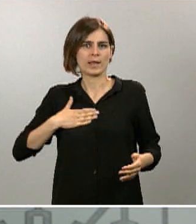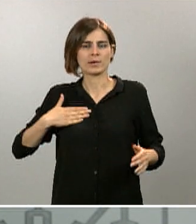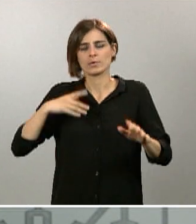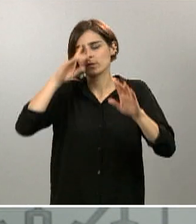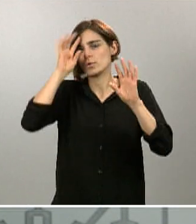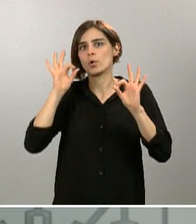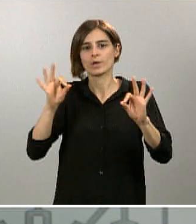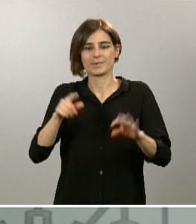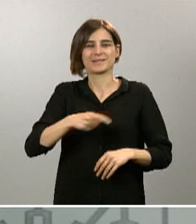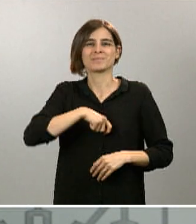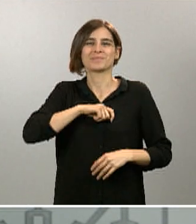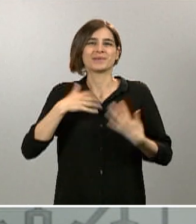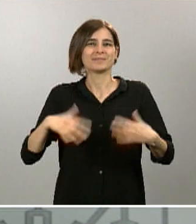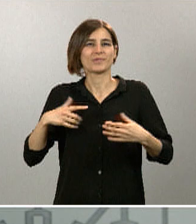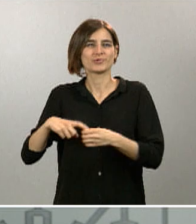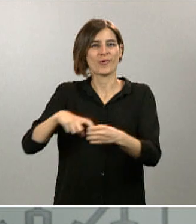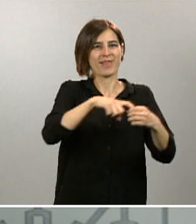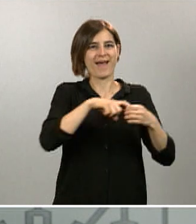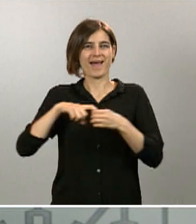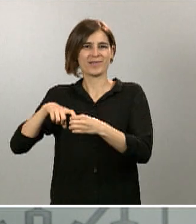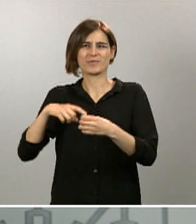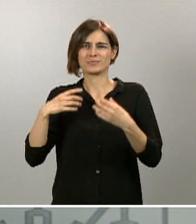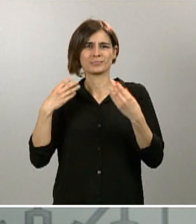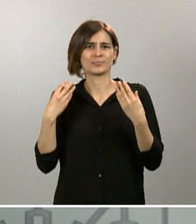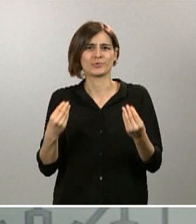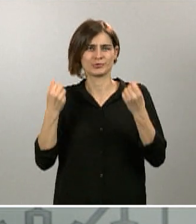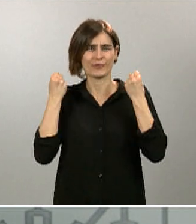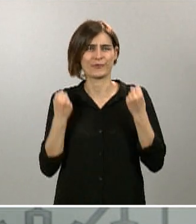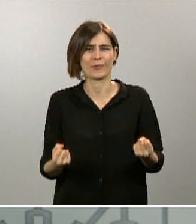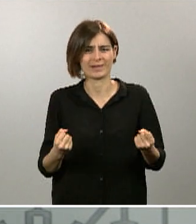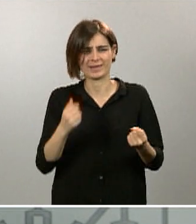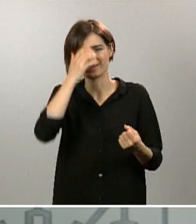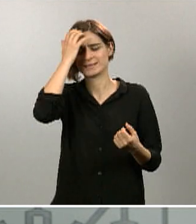para garantizar de sobras nuestras necesidades de sangre y si es necesario, yo entiendo que entre los